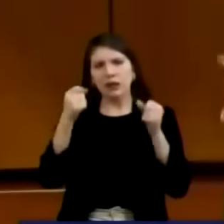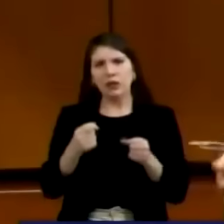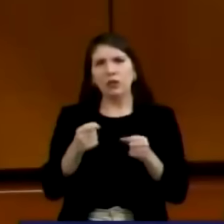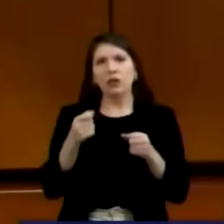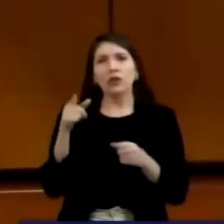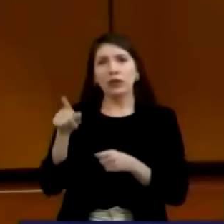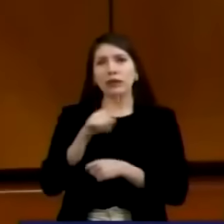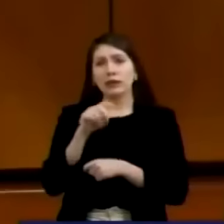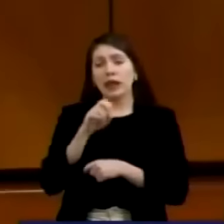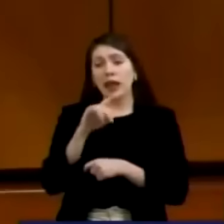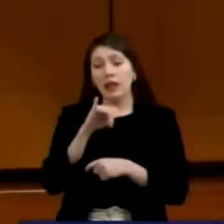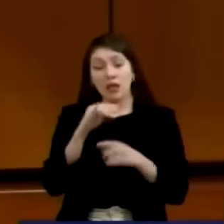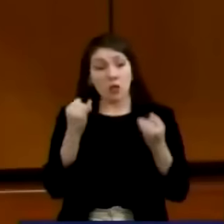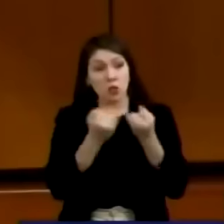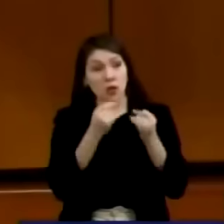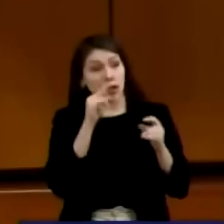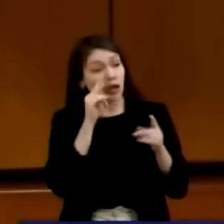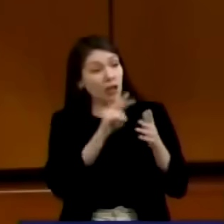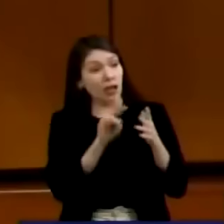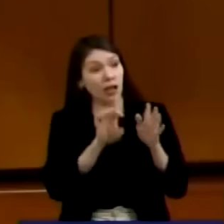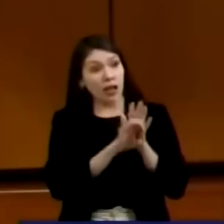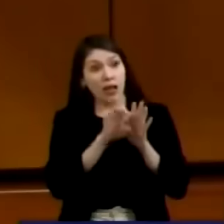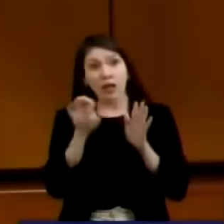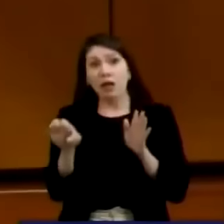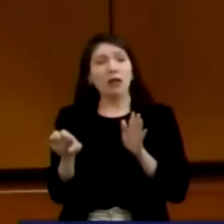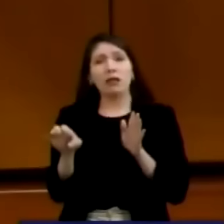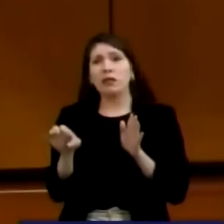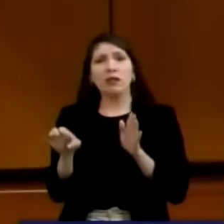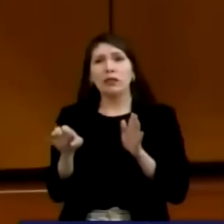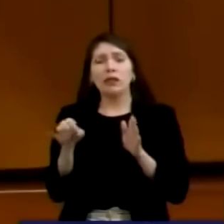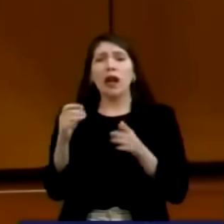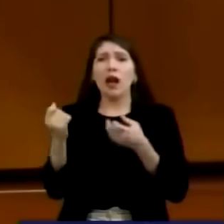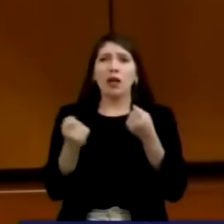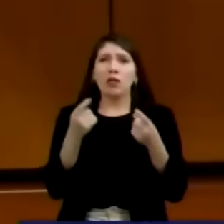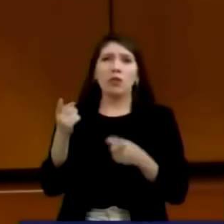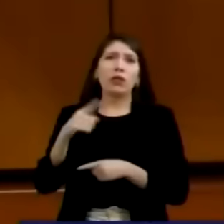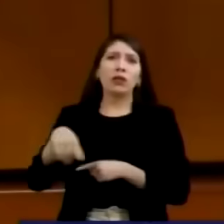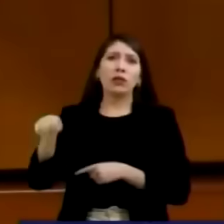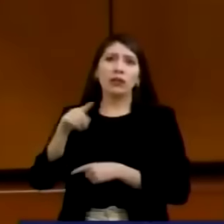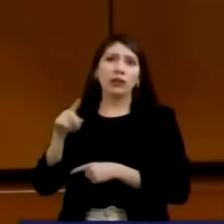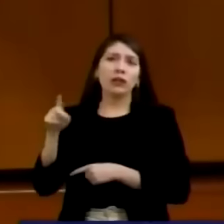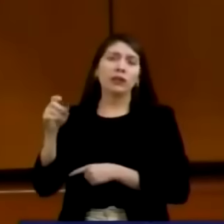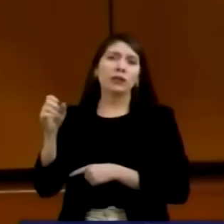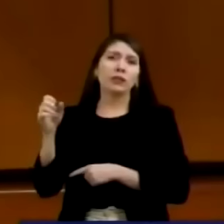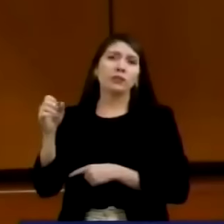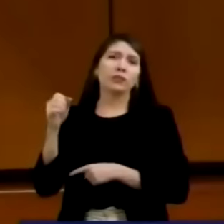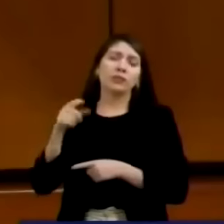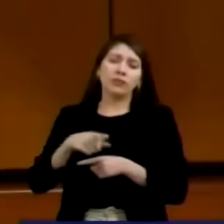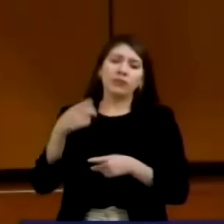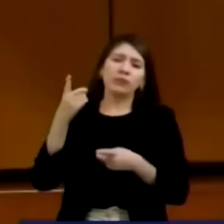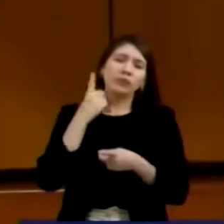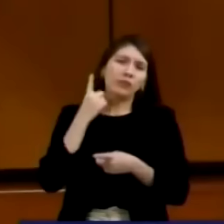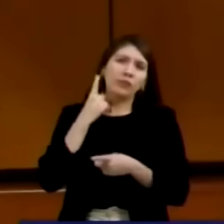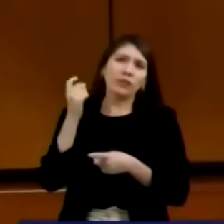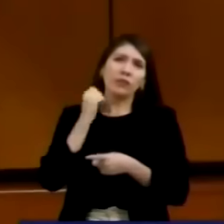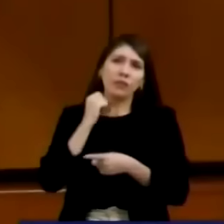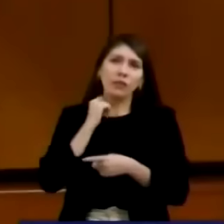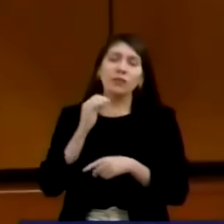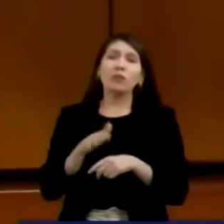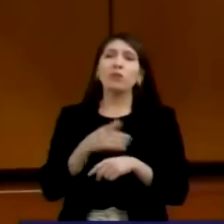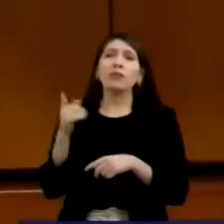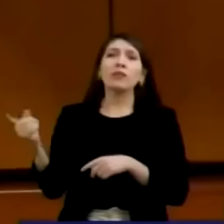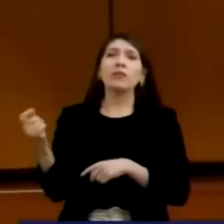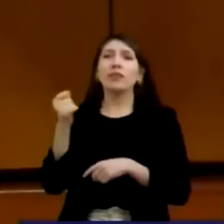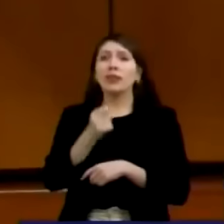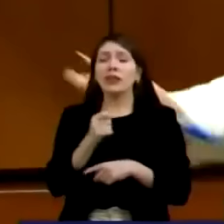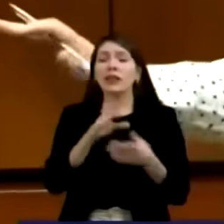referente, solamente le diría a algunos legisladores y legisladoras que cuidado, porque trajeron a Zedillo porque no le